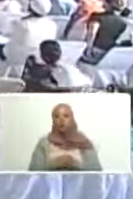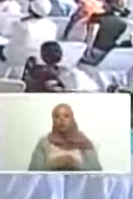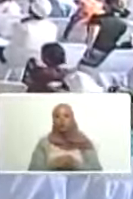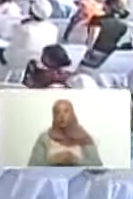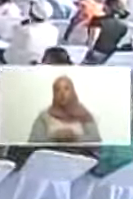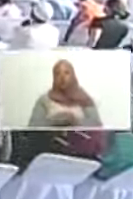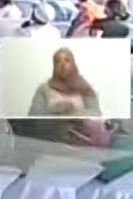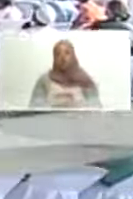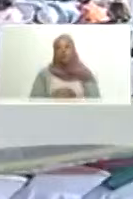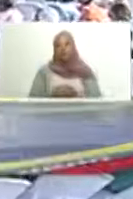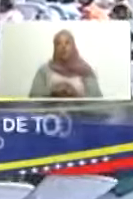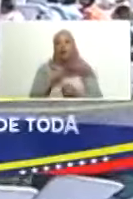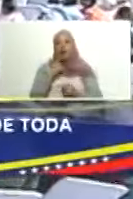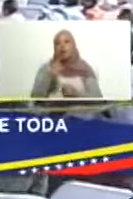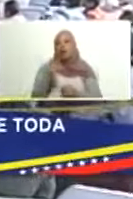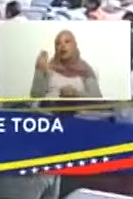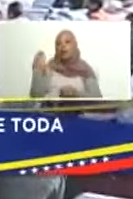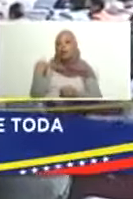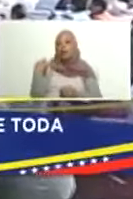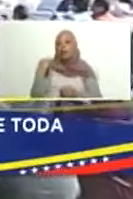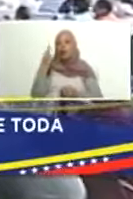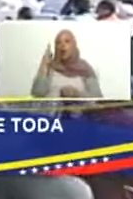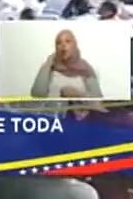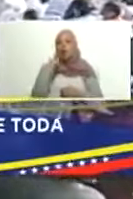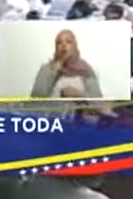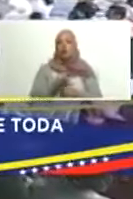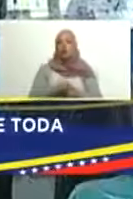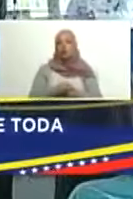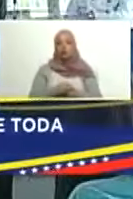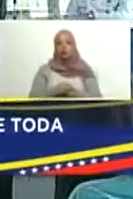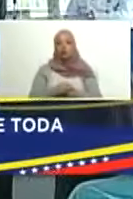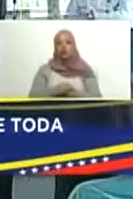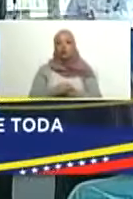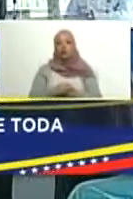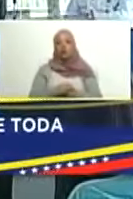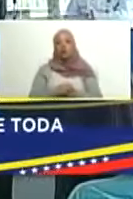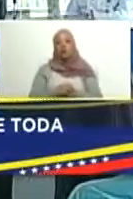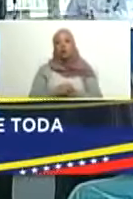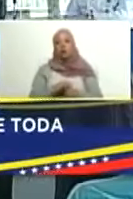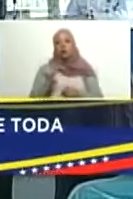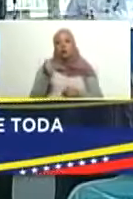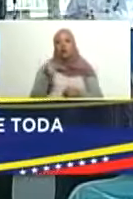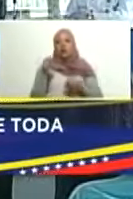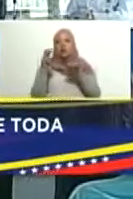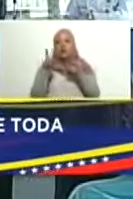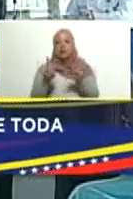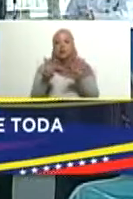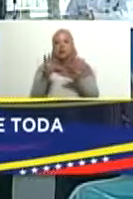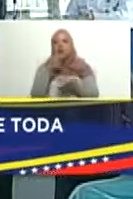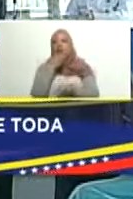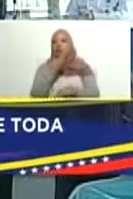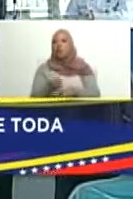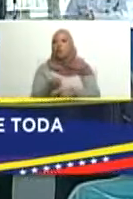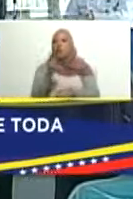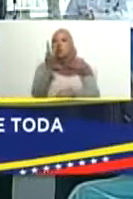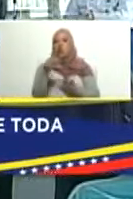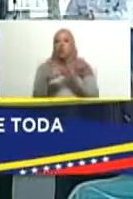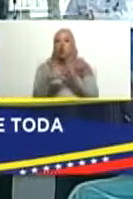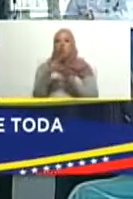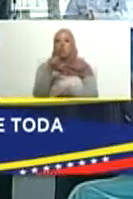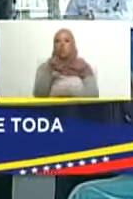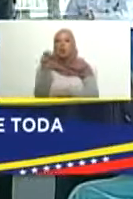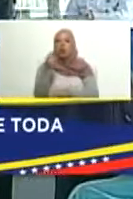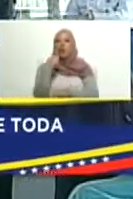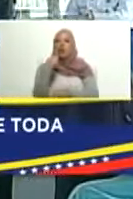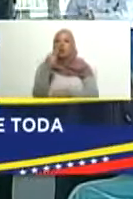Para decirle a Bolívar, cuando llegue aquel 17 de diciembre del 2030, decirle a